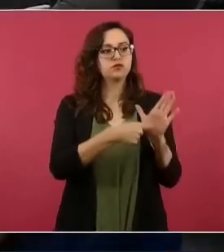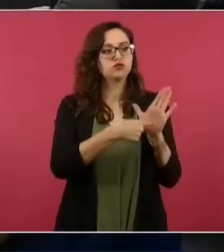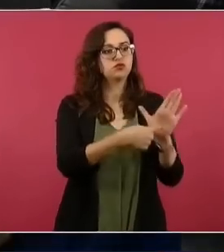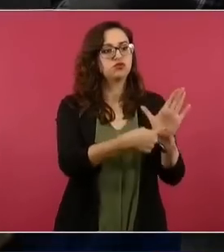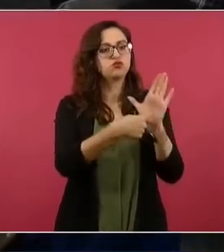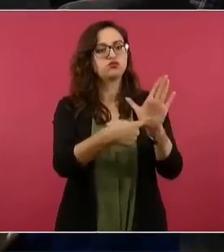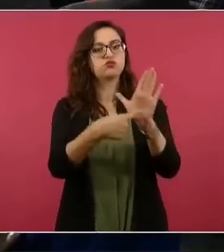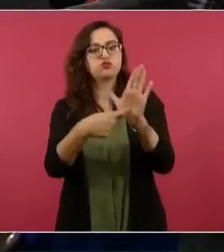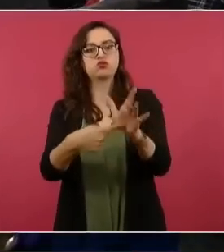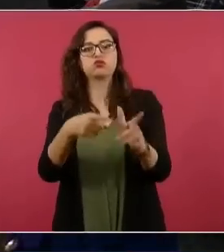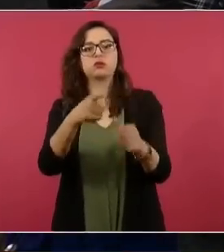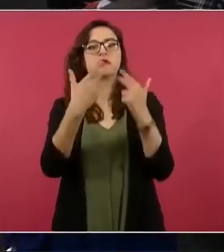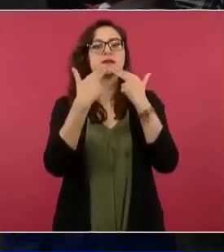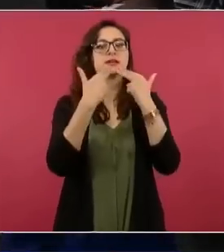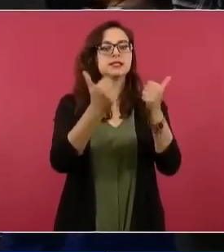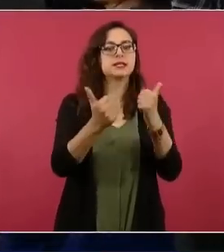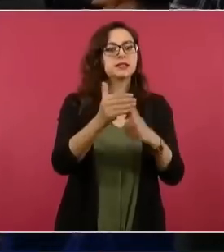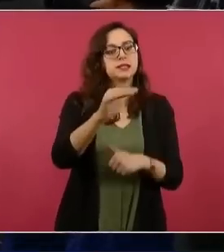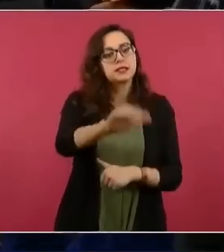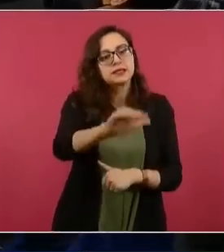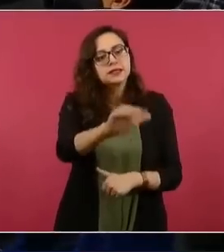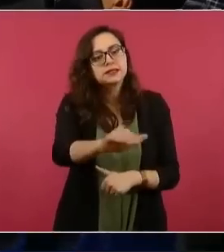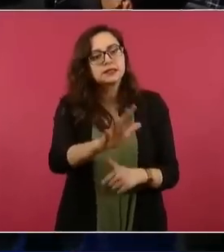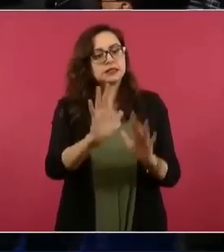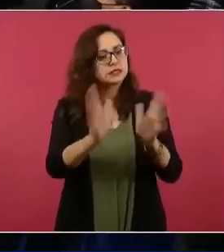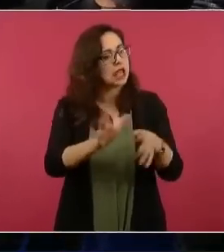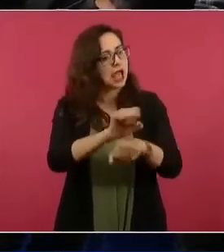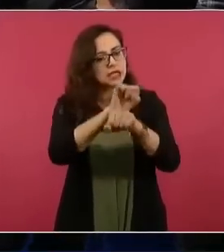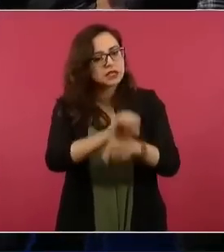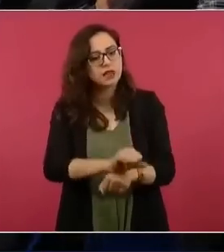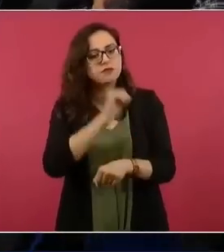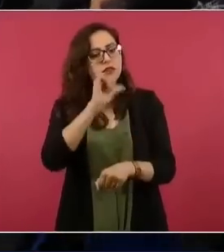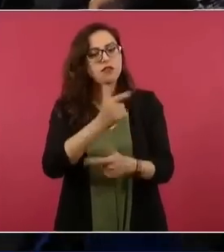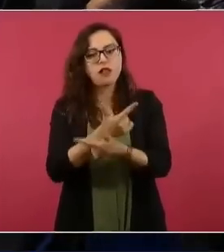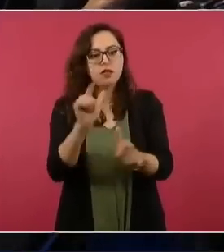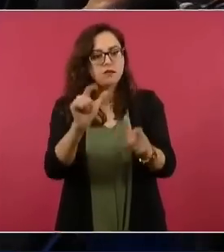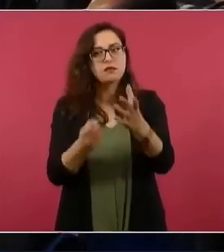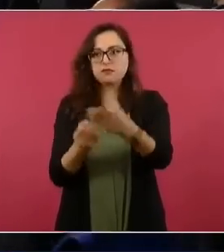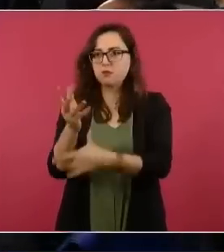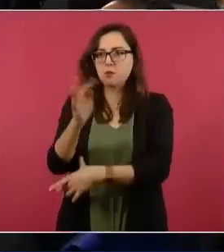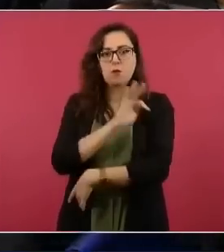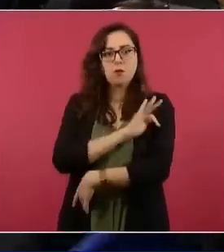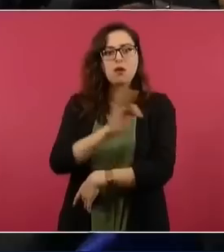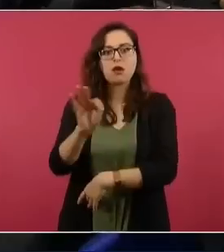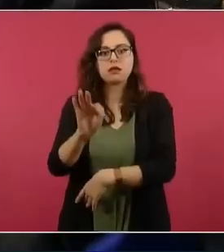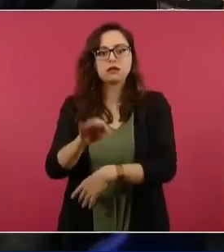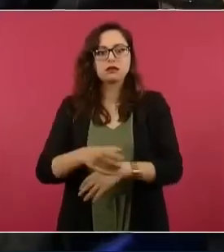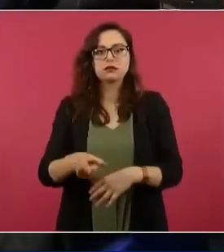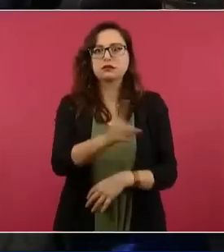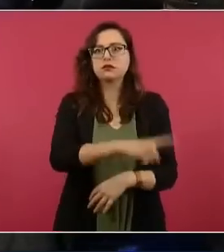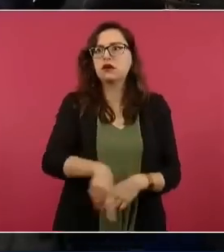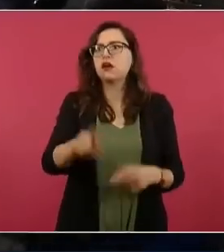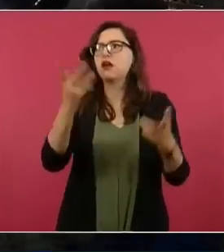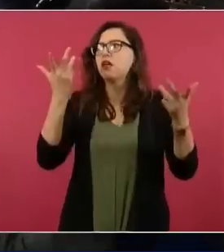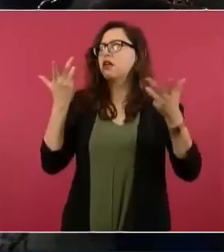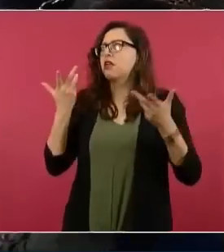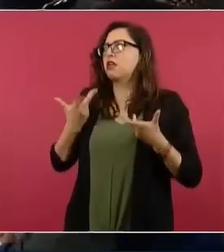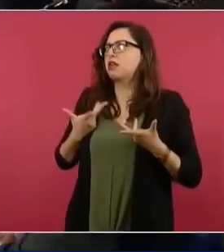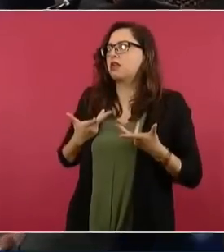Llegaban los revolucionarios a las haciendas y le decían a los peones, ya son libres. Y los